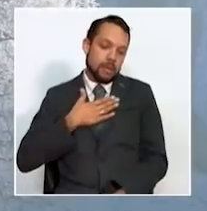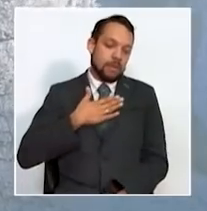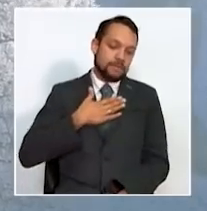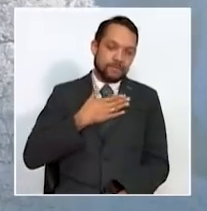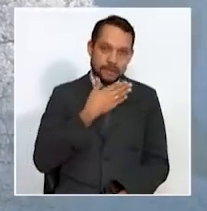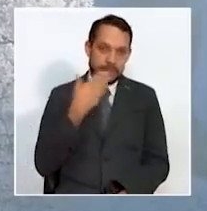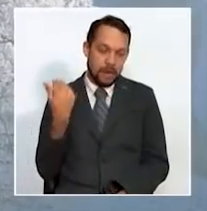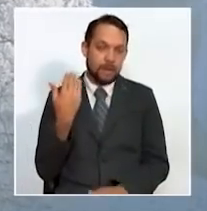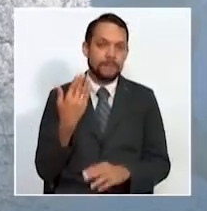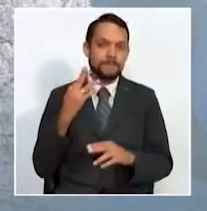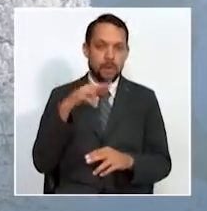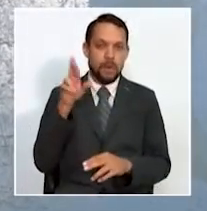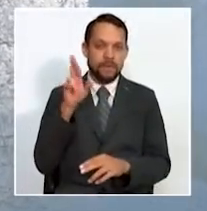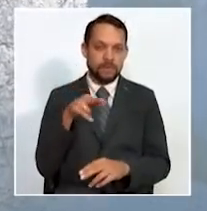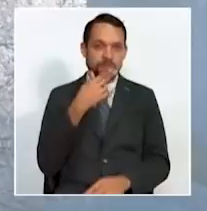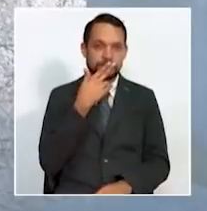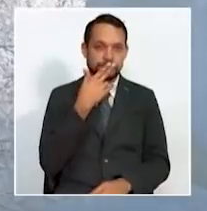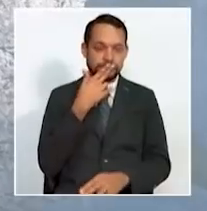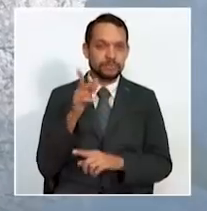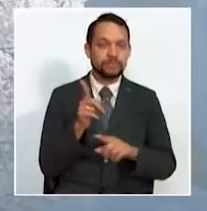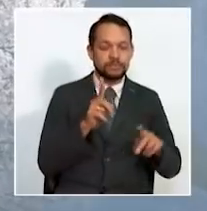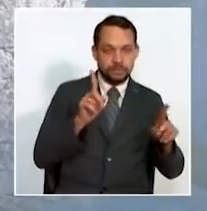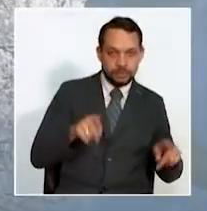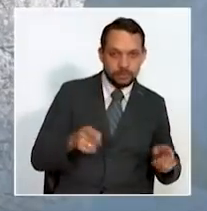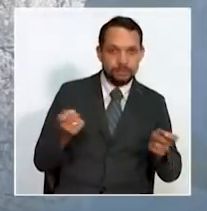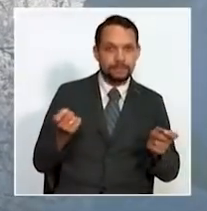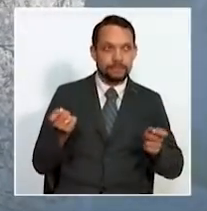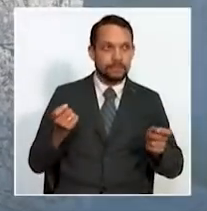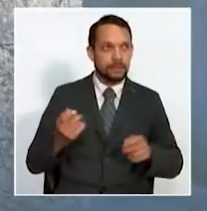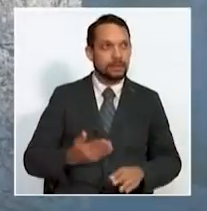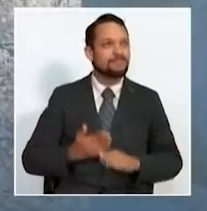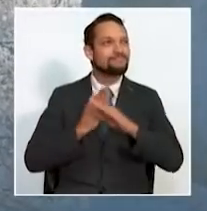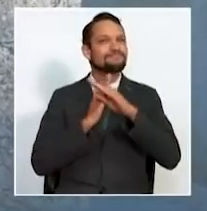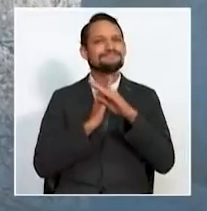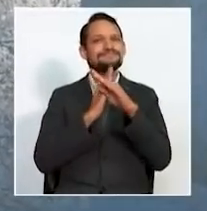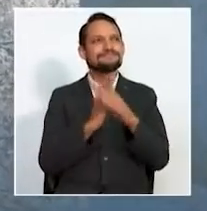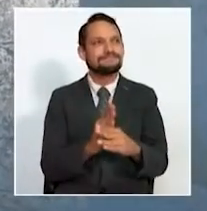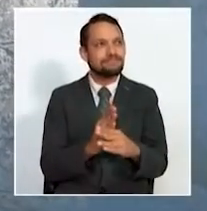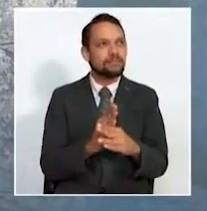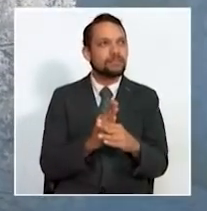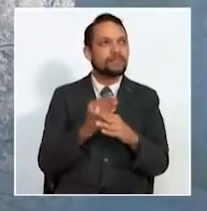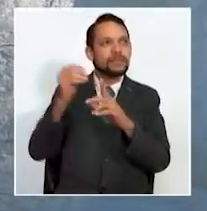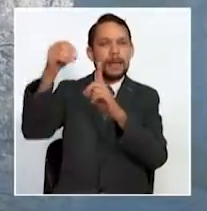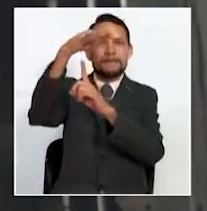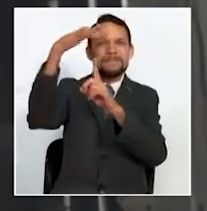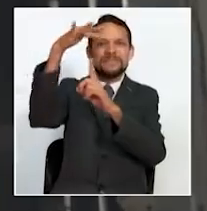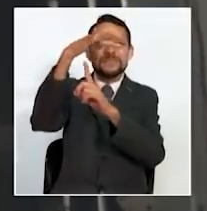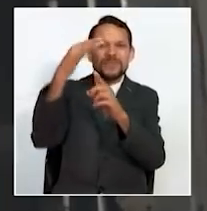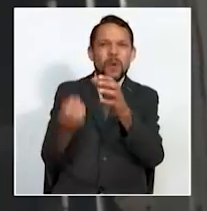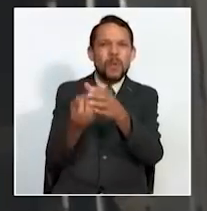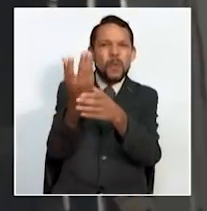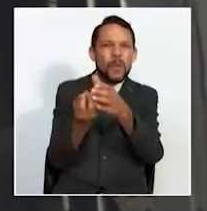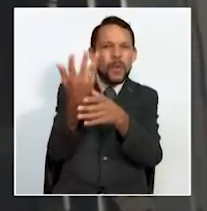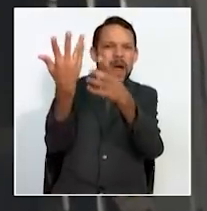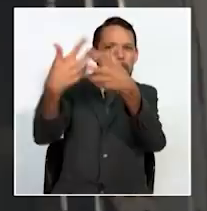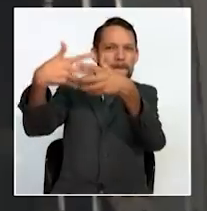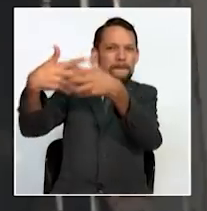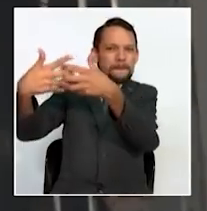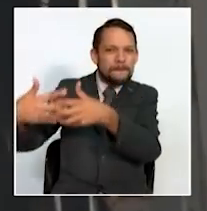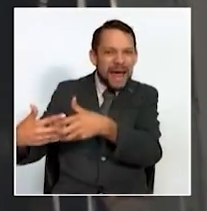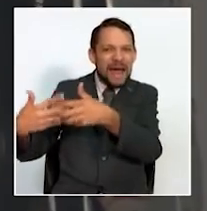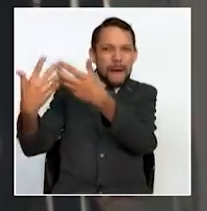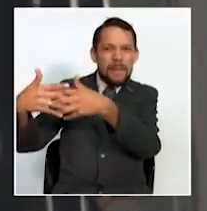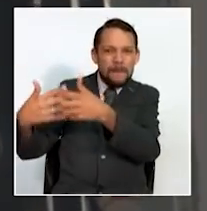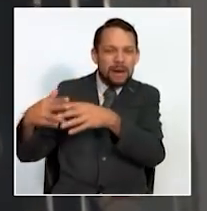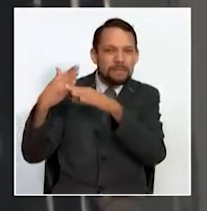asma. Por último, las personas con asma también deben evitar en lo posible la contaminación atmosférica, los polvos industriales